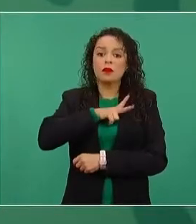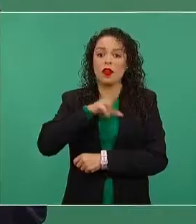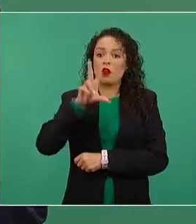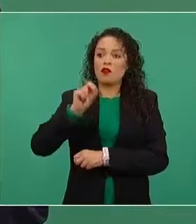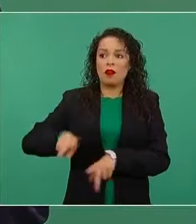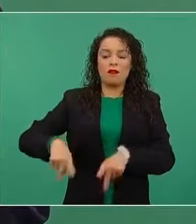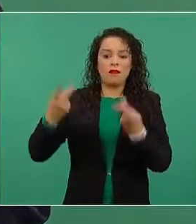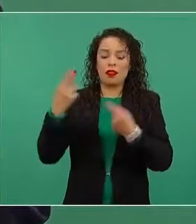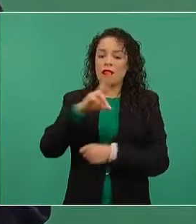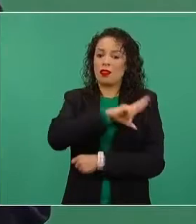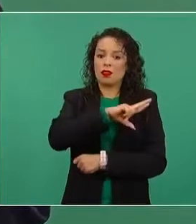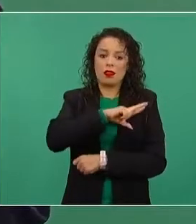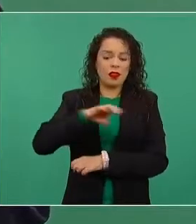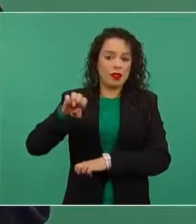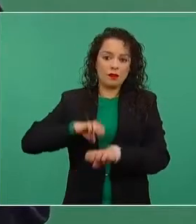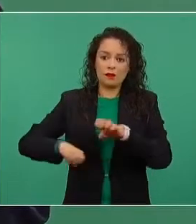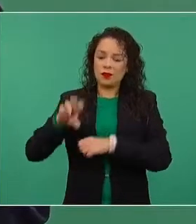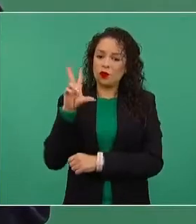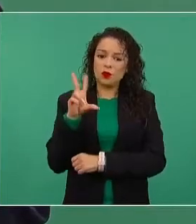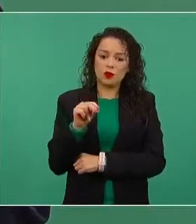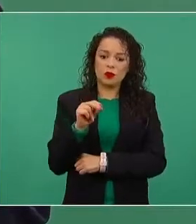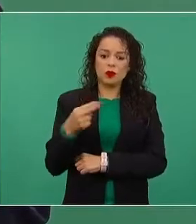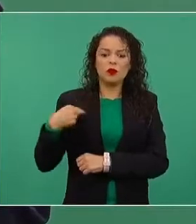Llevamos a cabo